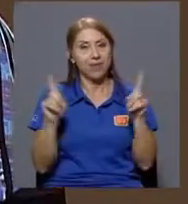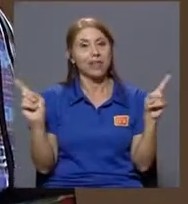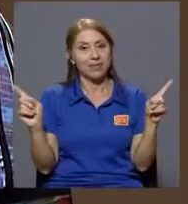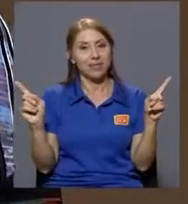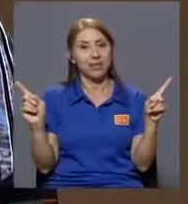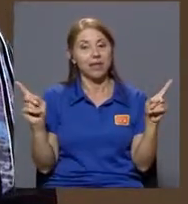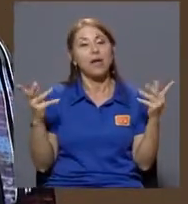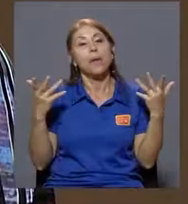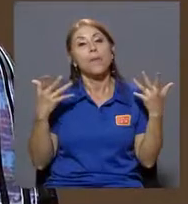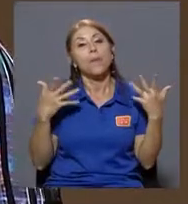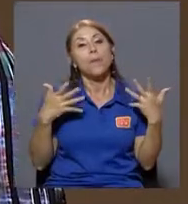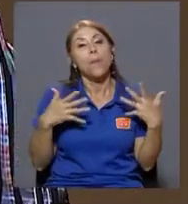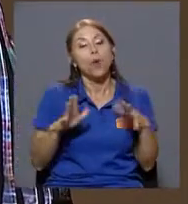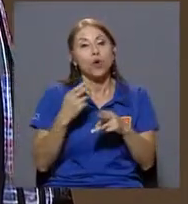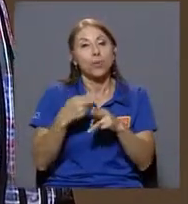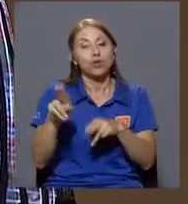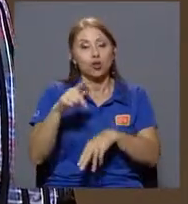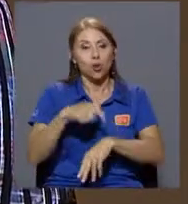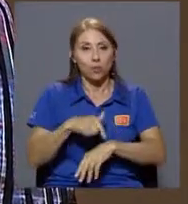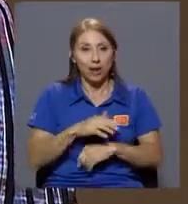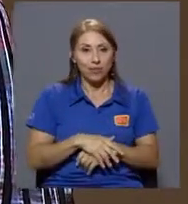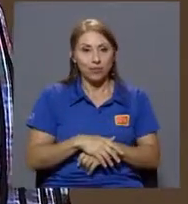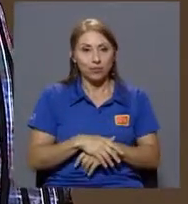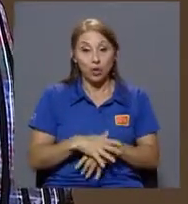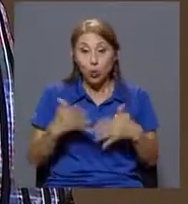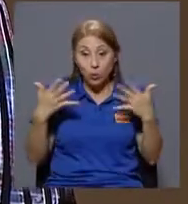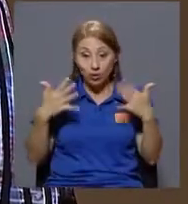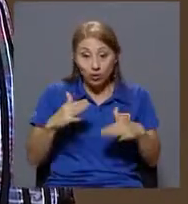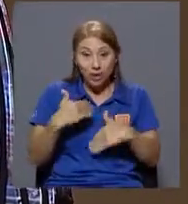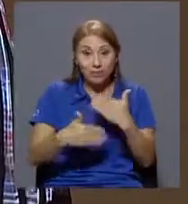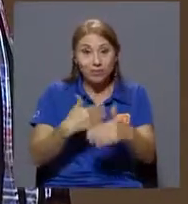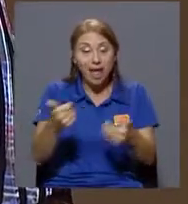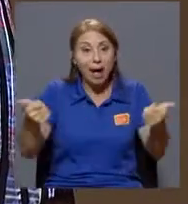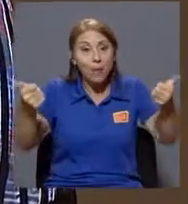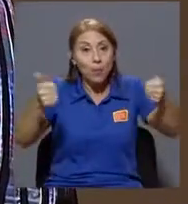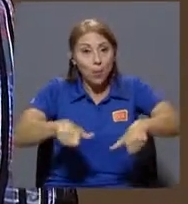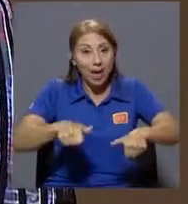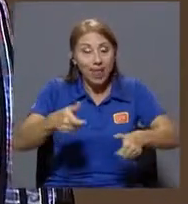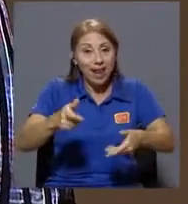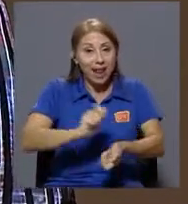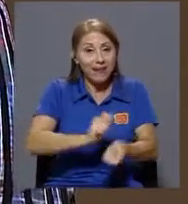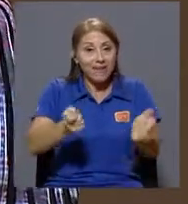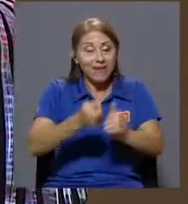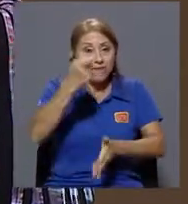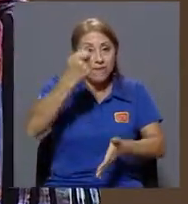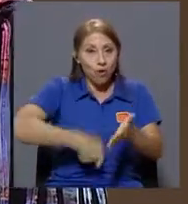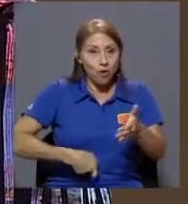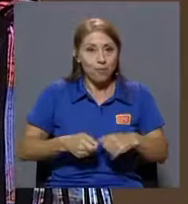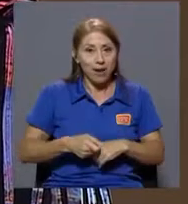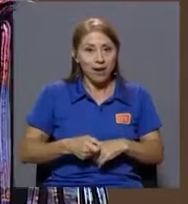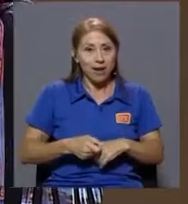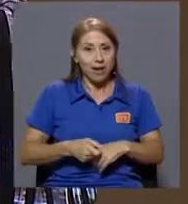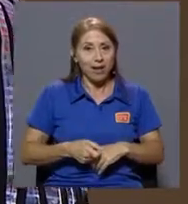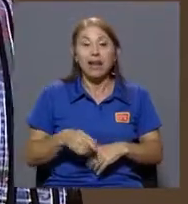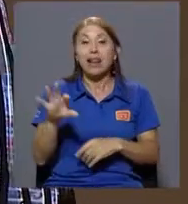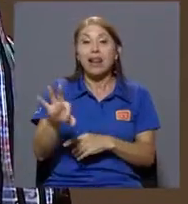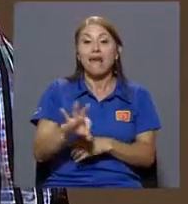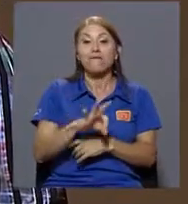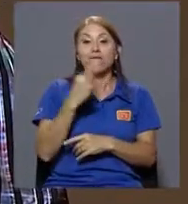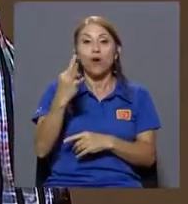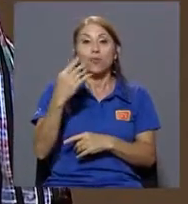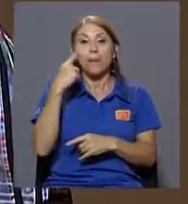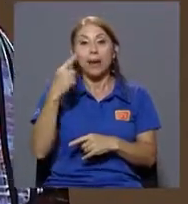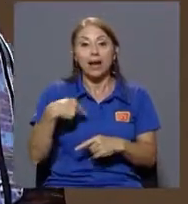por lo menos en el corto plazo. Aprobada la reforma, las vías para ir logrando cada vez un mayor nivel